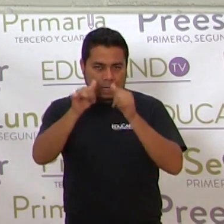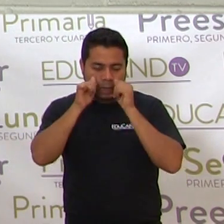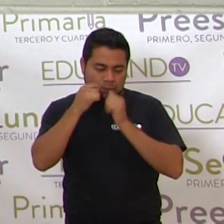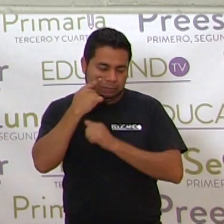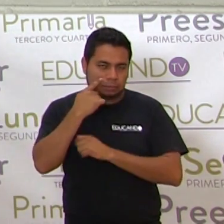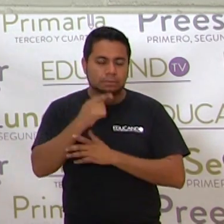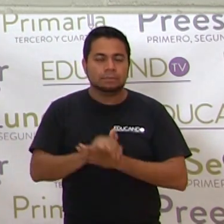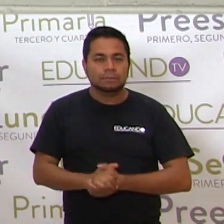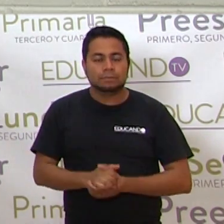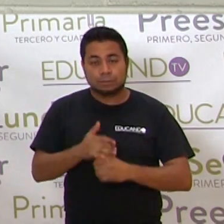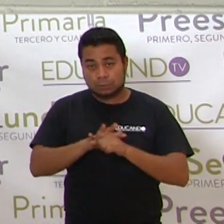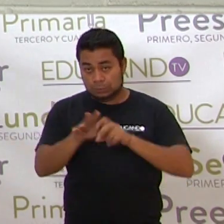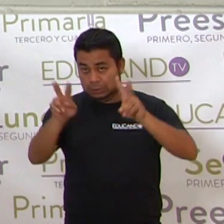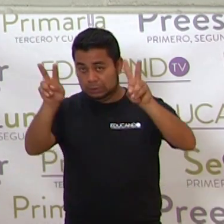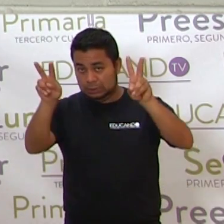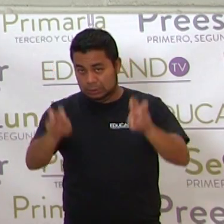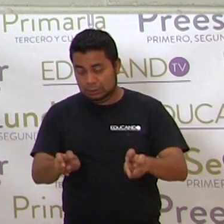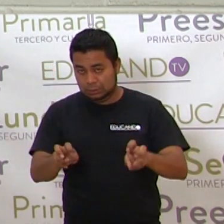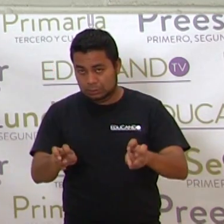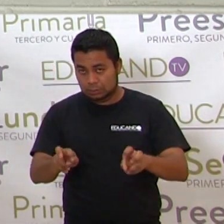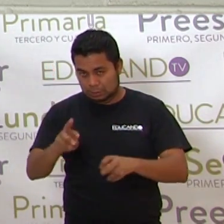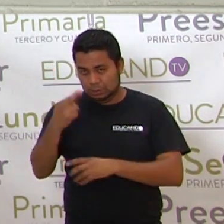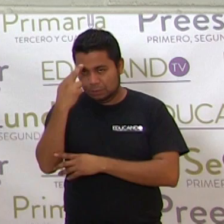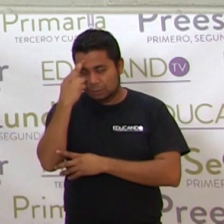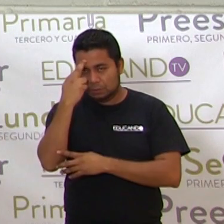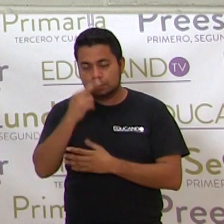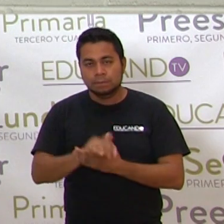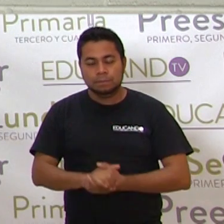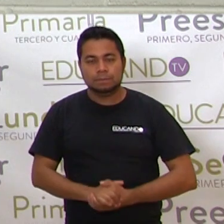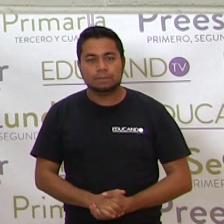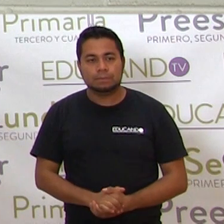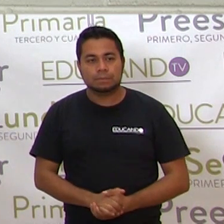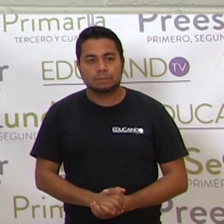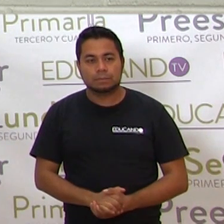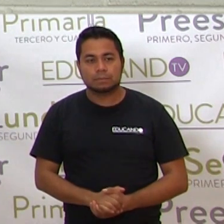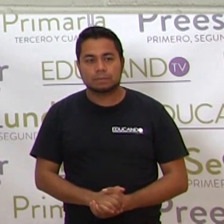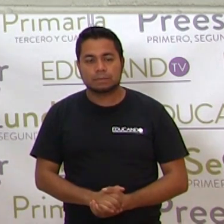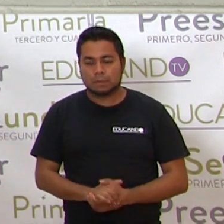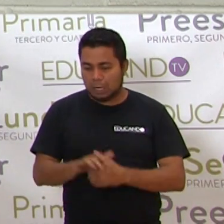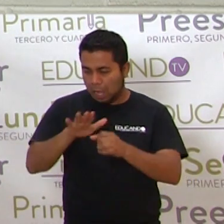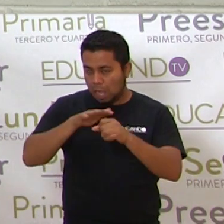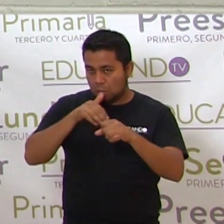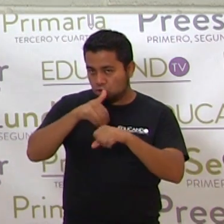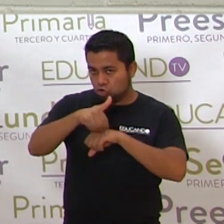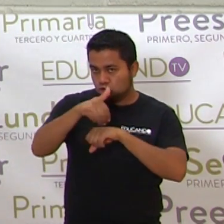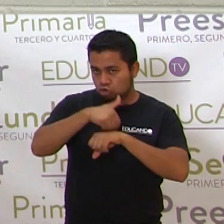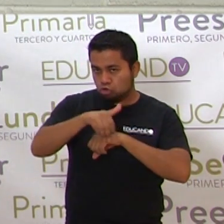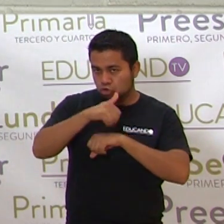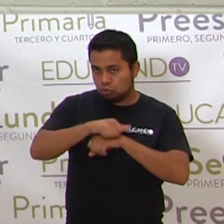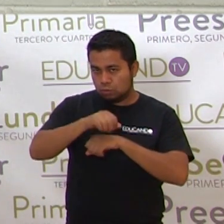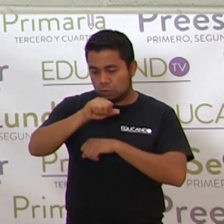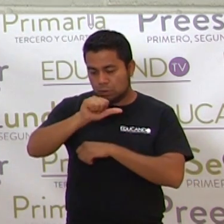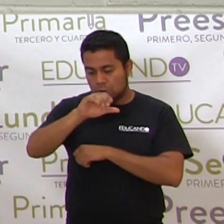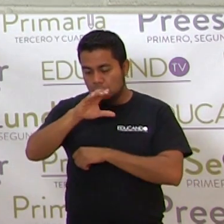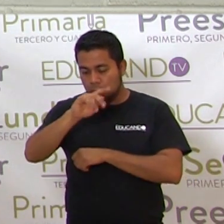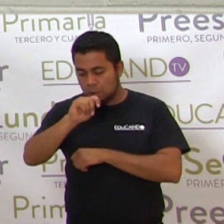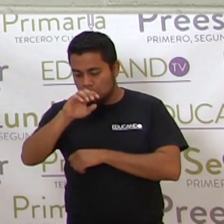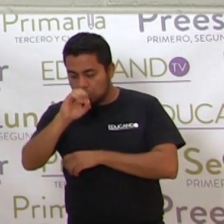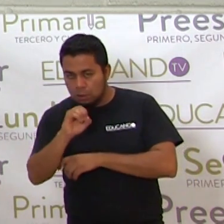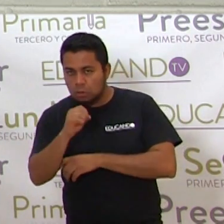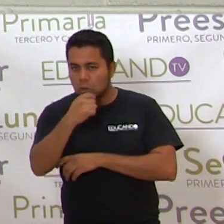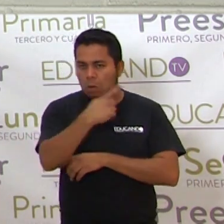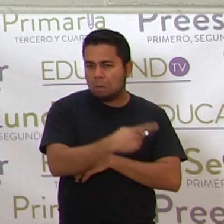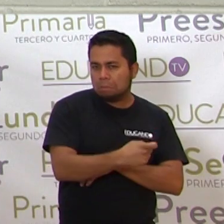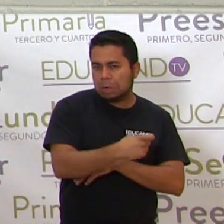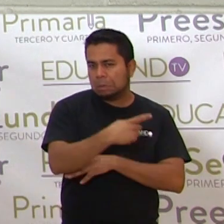el título, bien, qué número de escena es? Primera escena, segunda